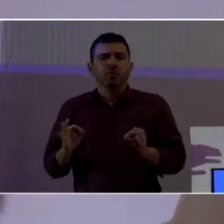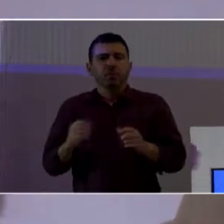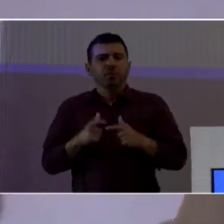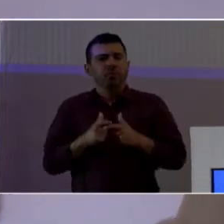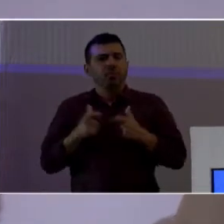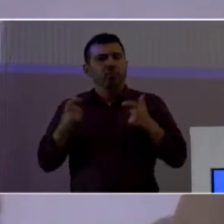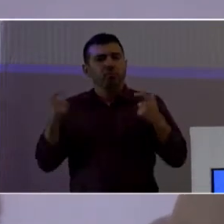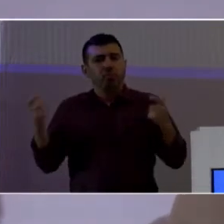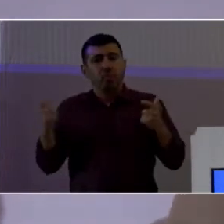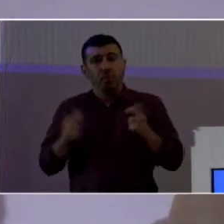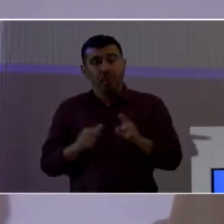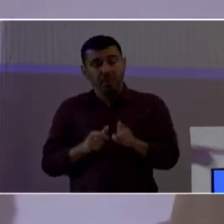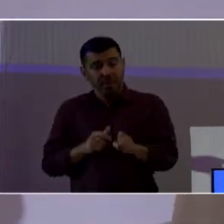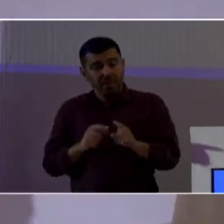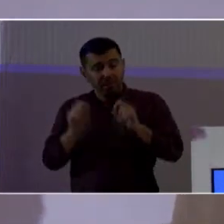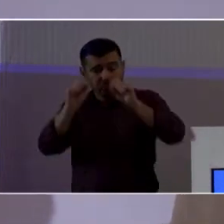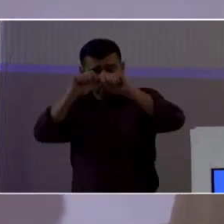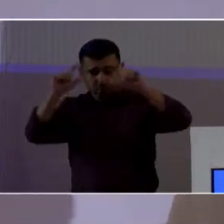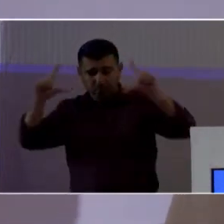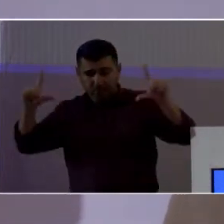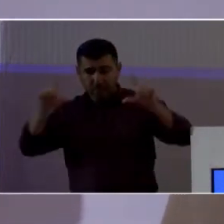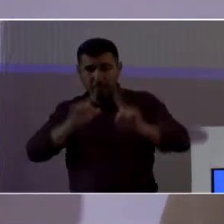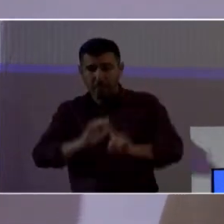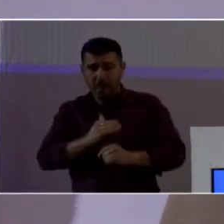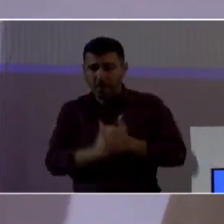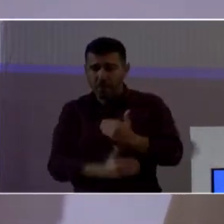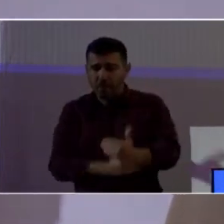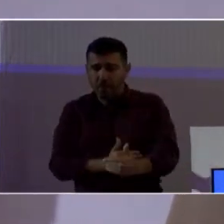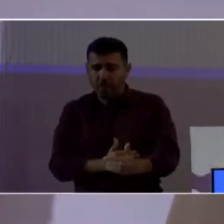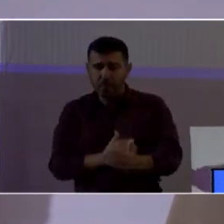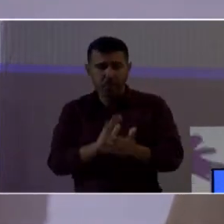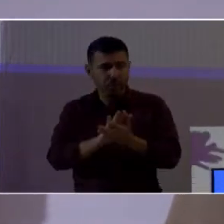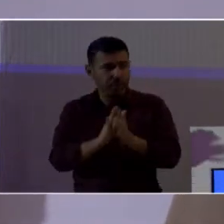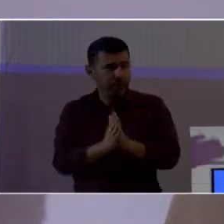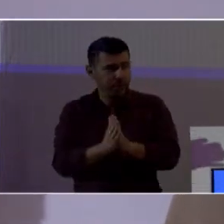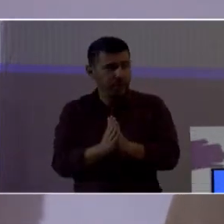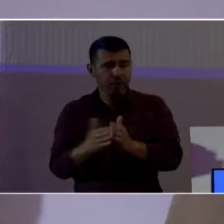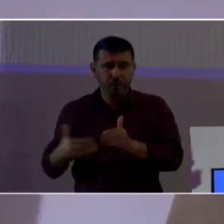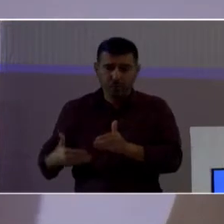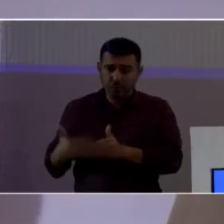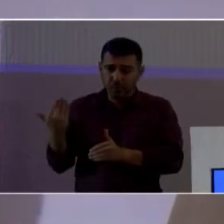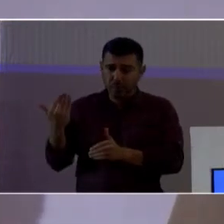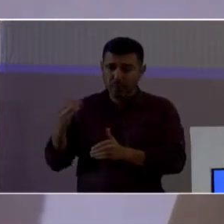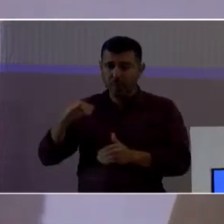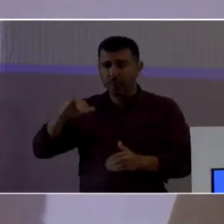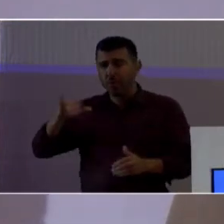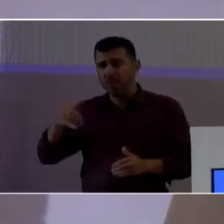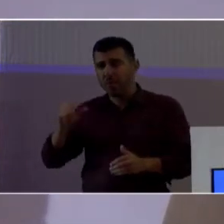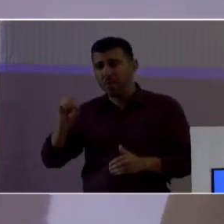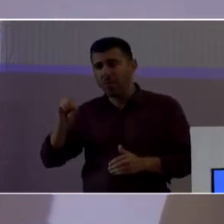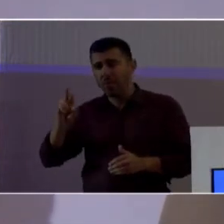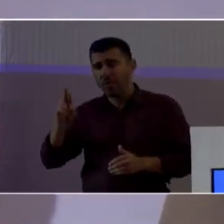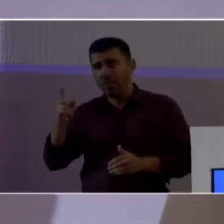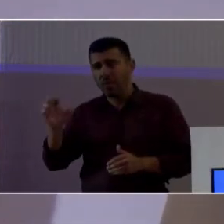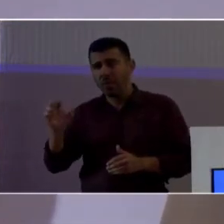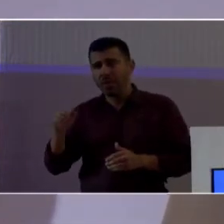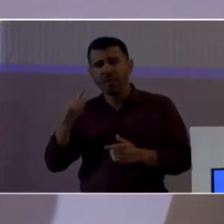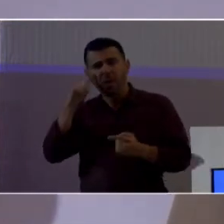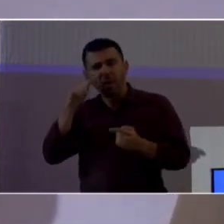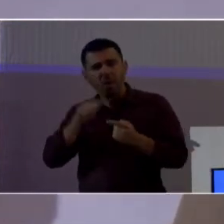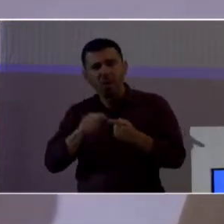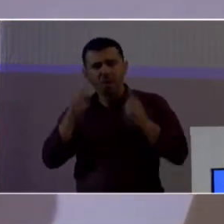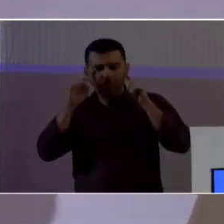este proceso. Entonces comienzo con Jorge para su mensaje y obviamente la idea de estas audiencias es